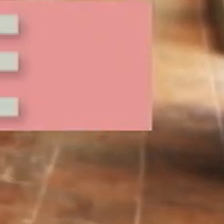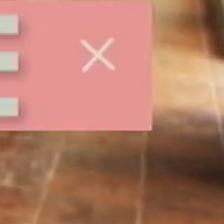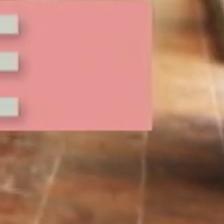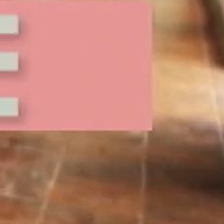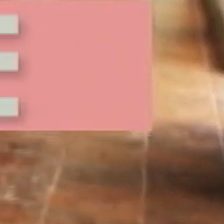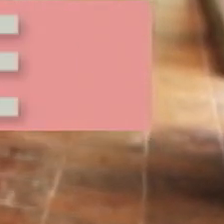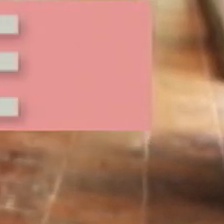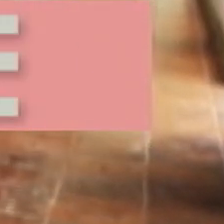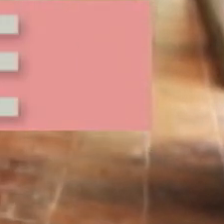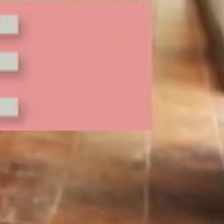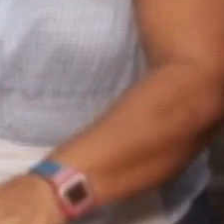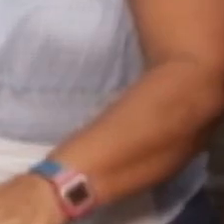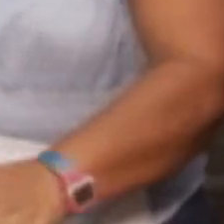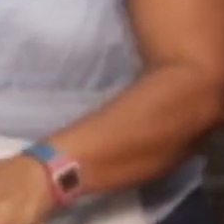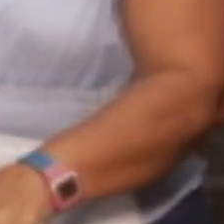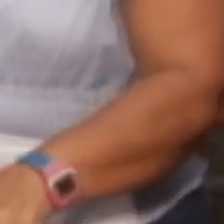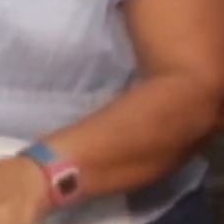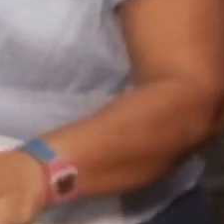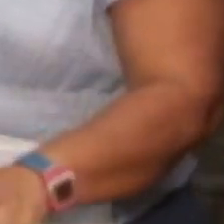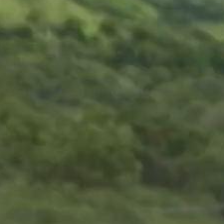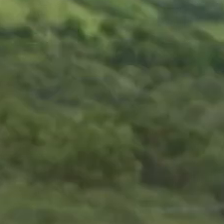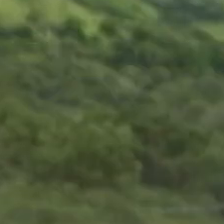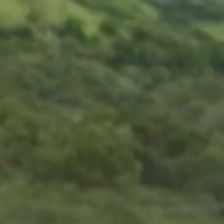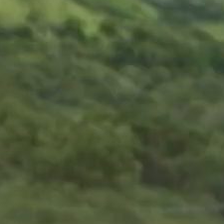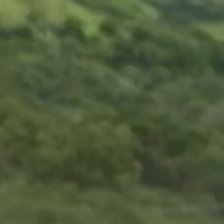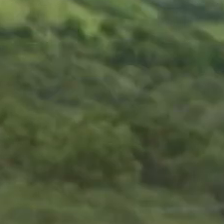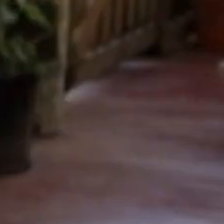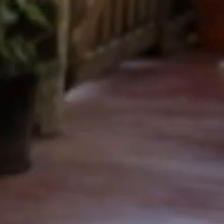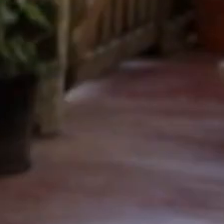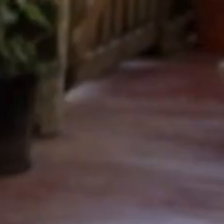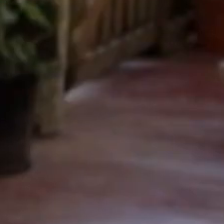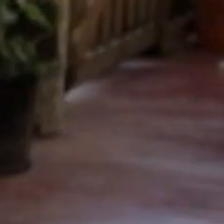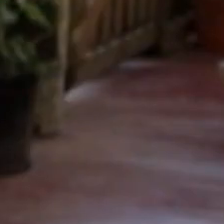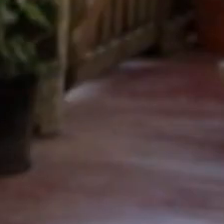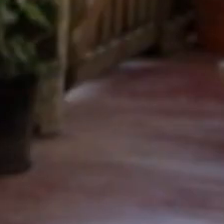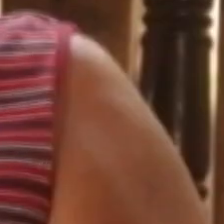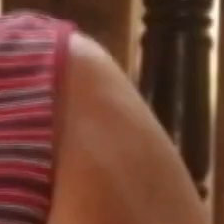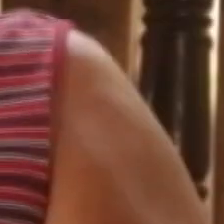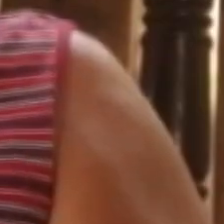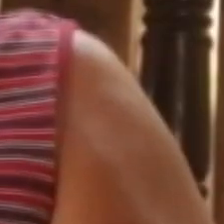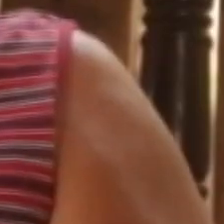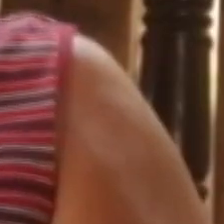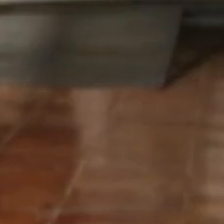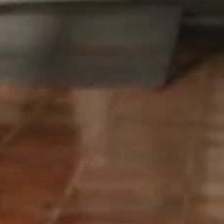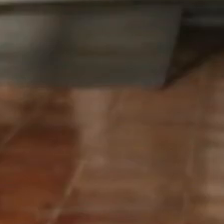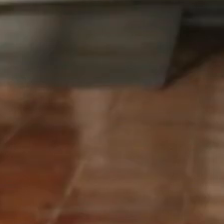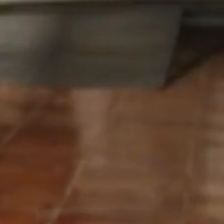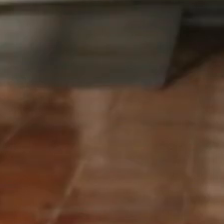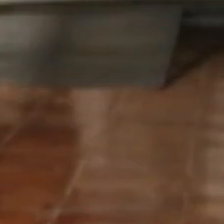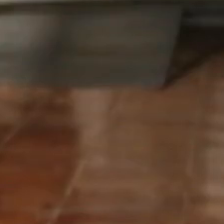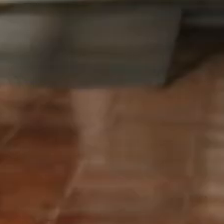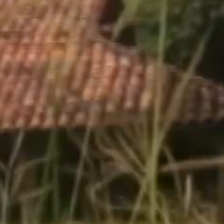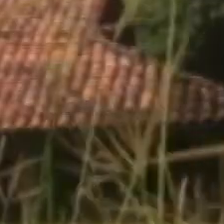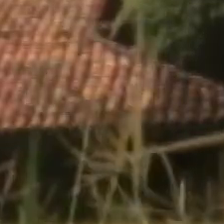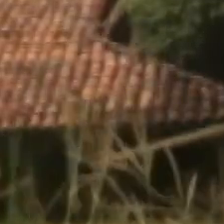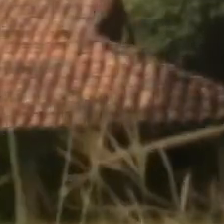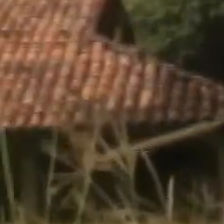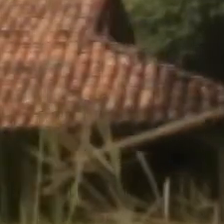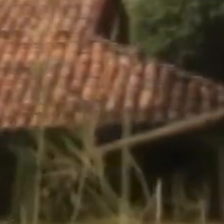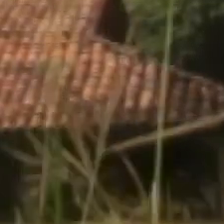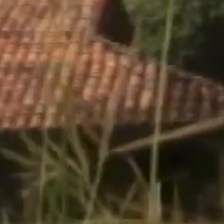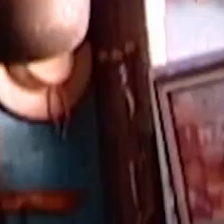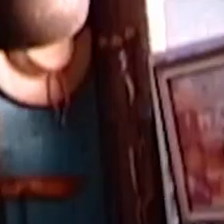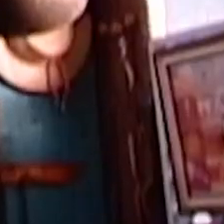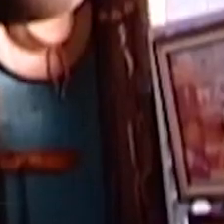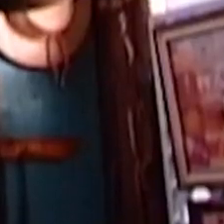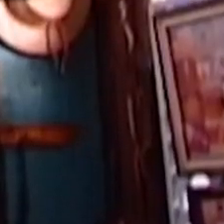de Altura, que narra la historia de distintas guanacastecas que sirvieron en los quehaceres domésticos de las grandes haciendas de